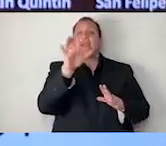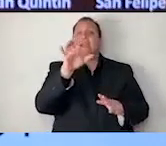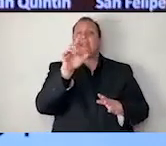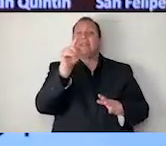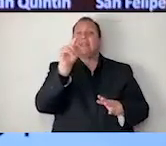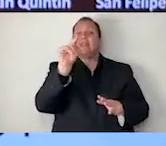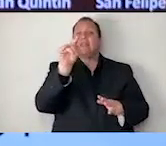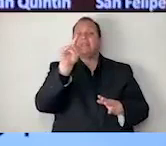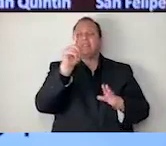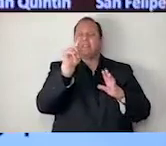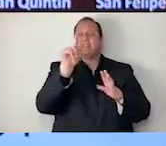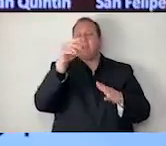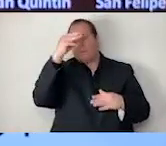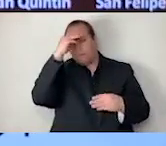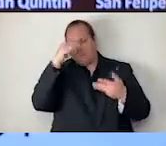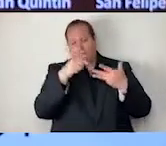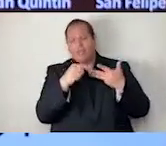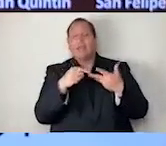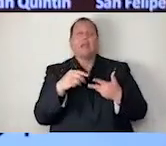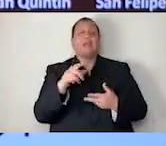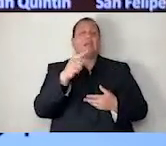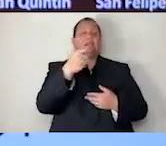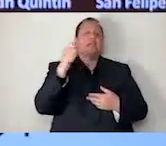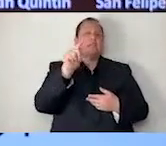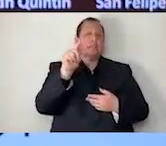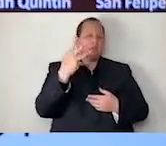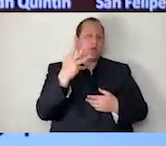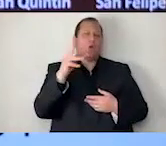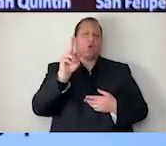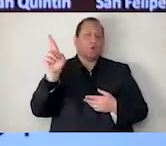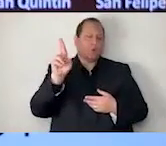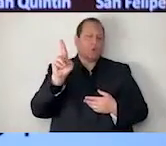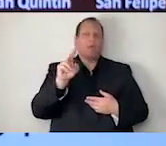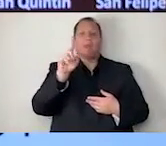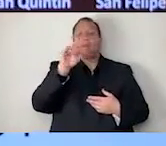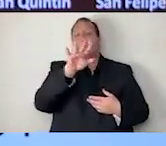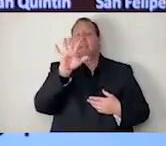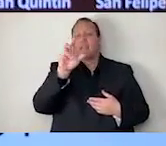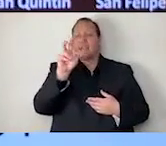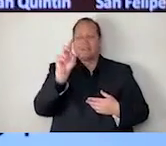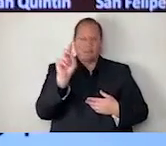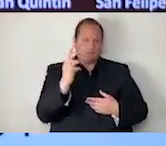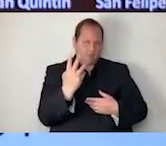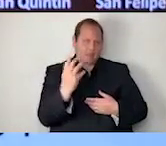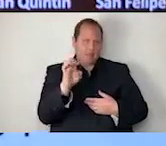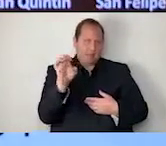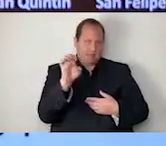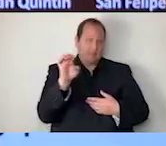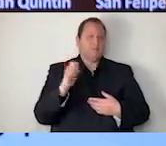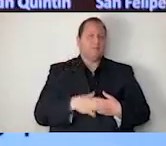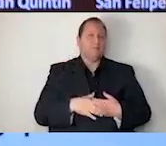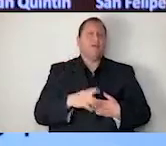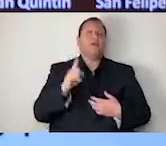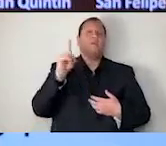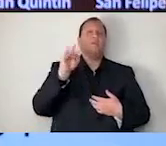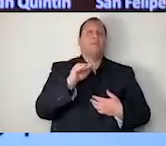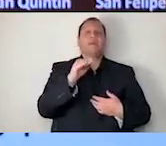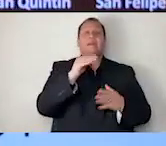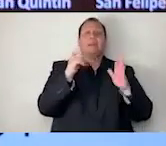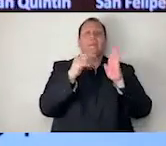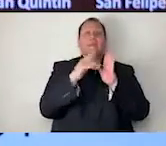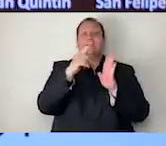1.570 en mejicano 684 en rosarito mil 534 en ensenada